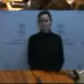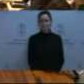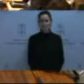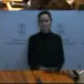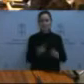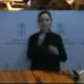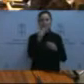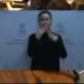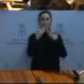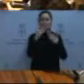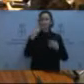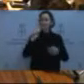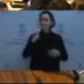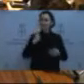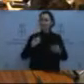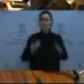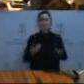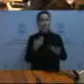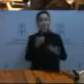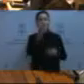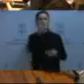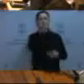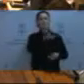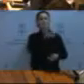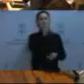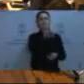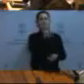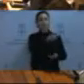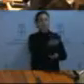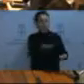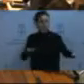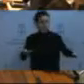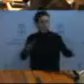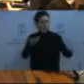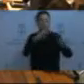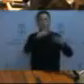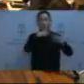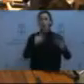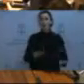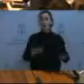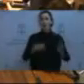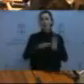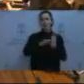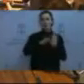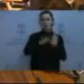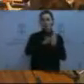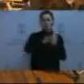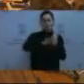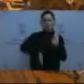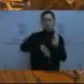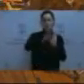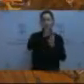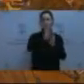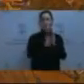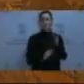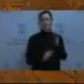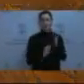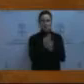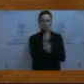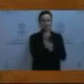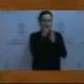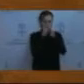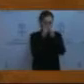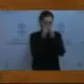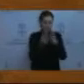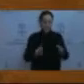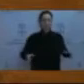Muchas gracias, presidente. Buenas tardes, señorías. Nos encontramos ya en el último punto del orden del día y el